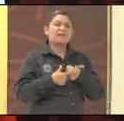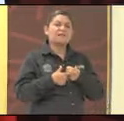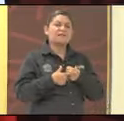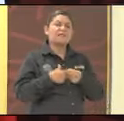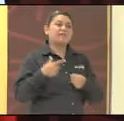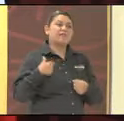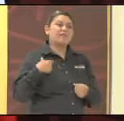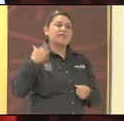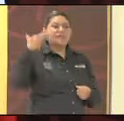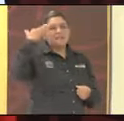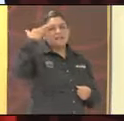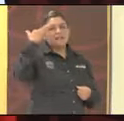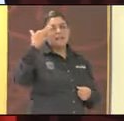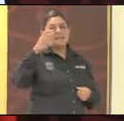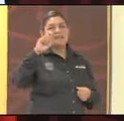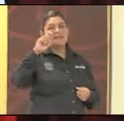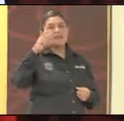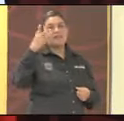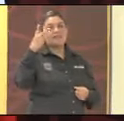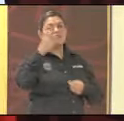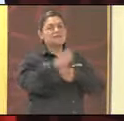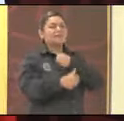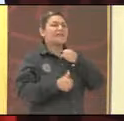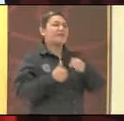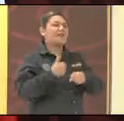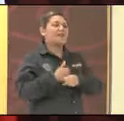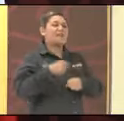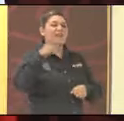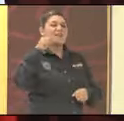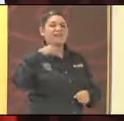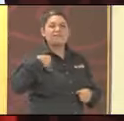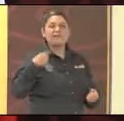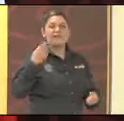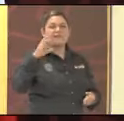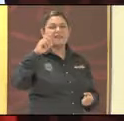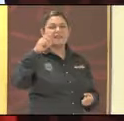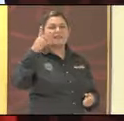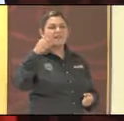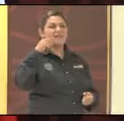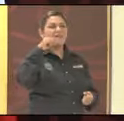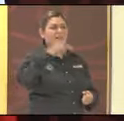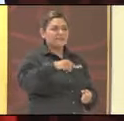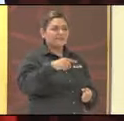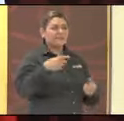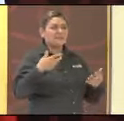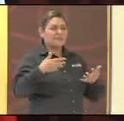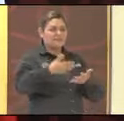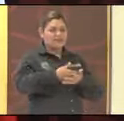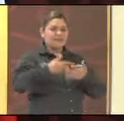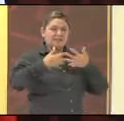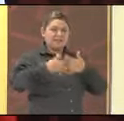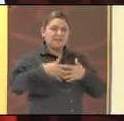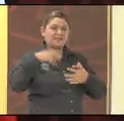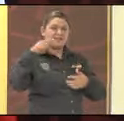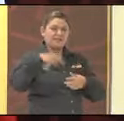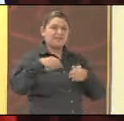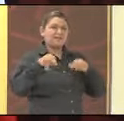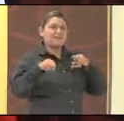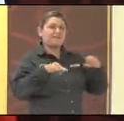tardé 32 años para ser presidente, lo que me tarde, pero esa draga, de que la ponemos a funcionar, la ponemos a funcionar.